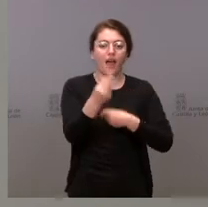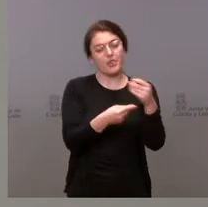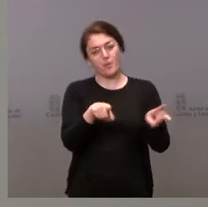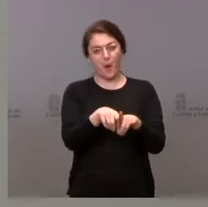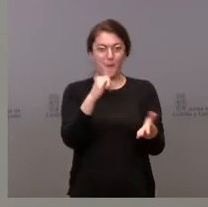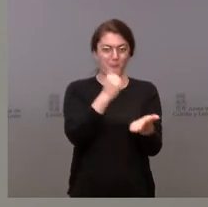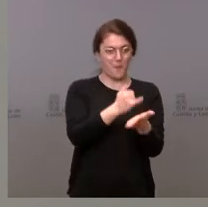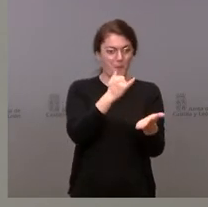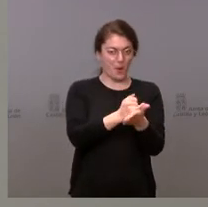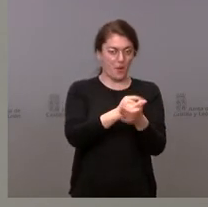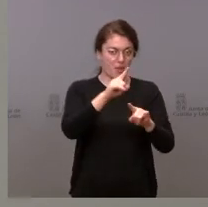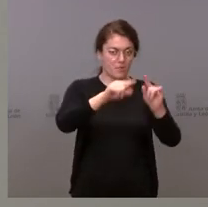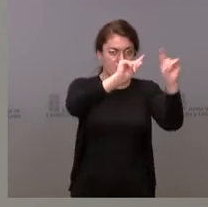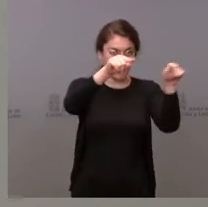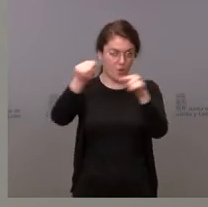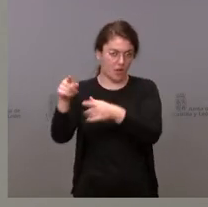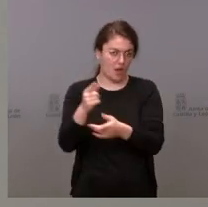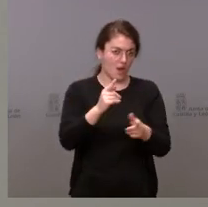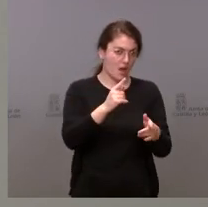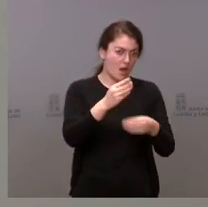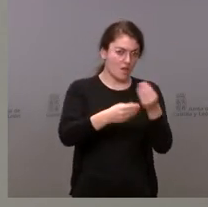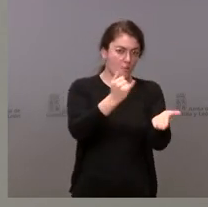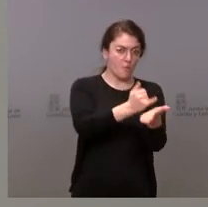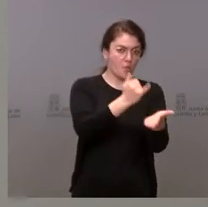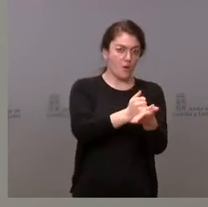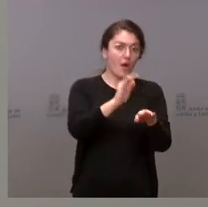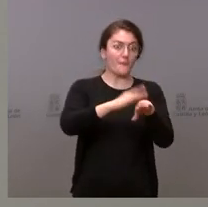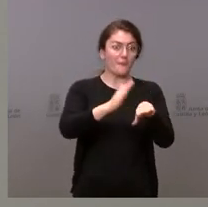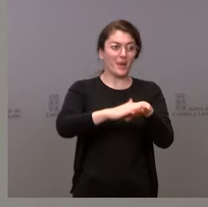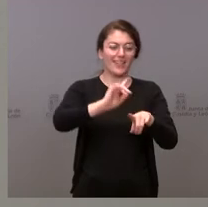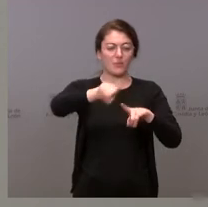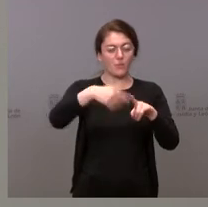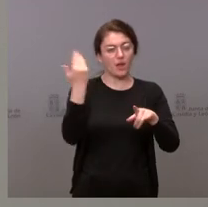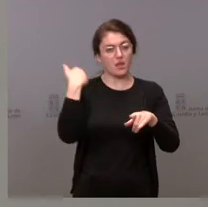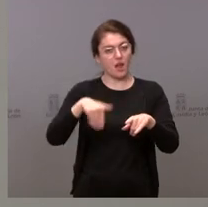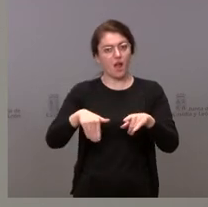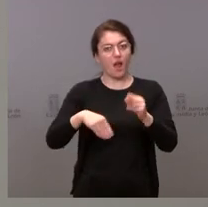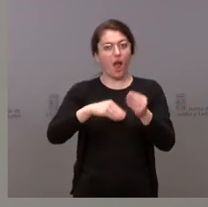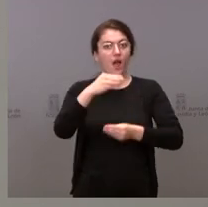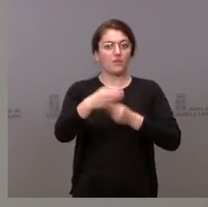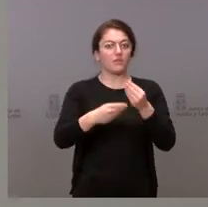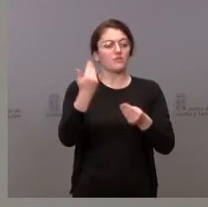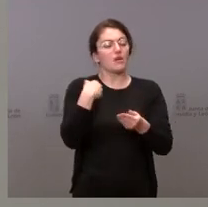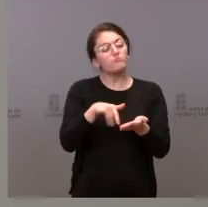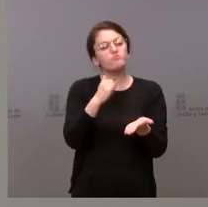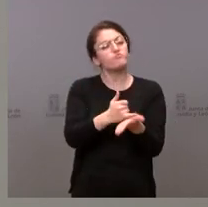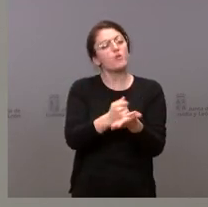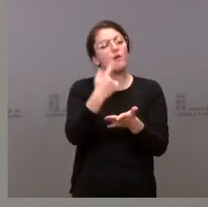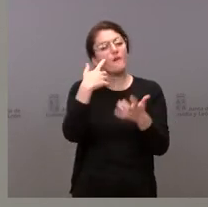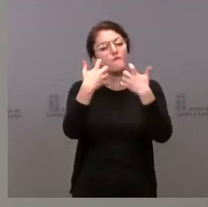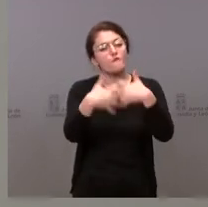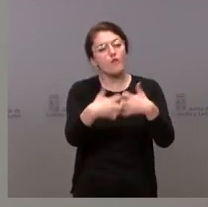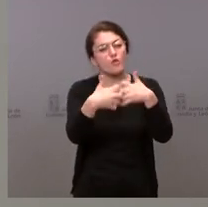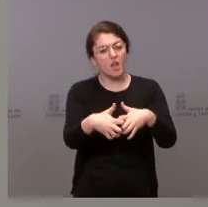de salud de cada provincia en un área de salud para inmediatamente después poder poner el trámite porque hay que comprobar diversos funcionamiento del sistema informático